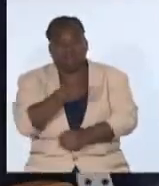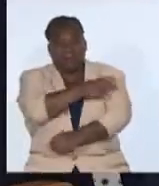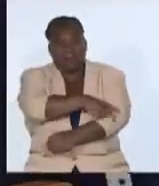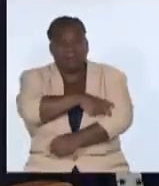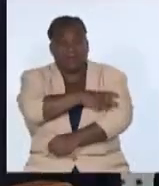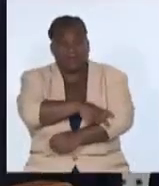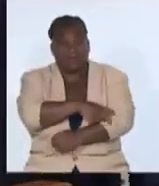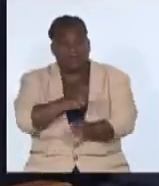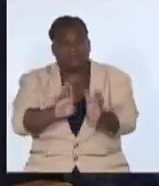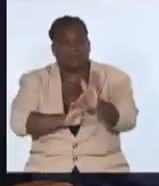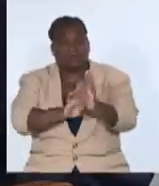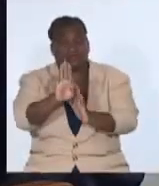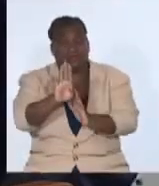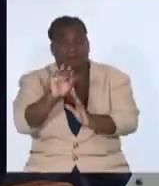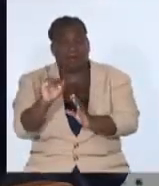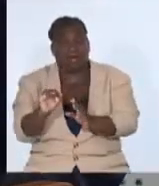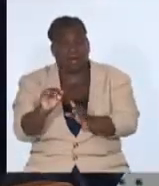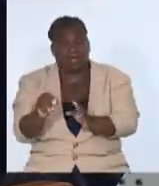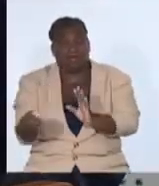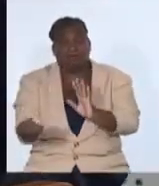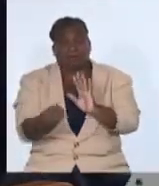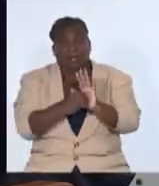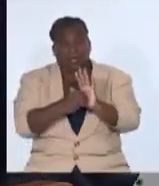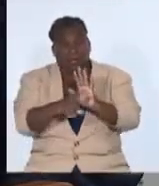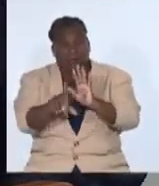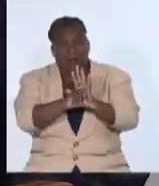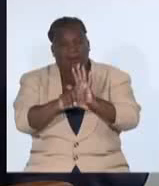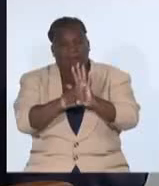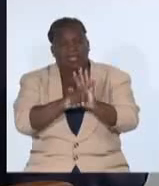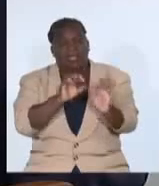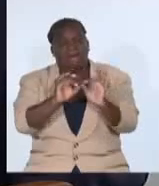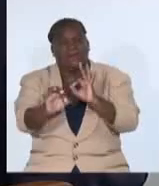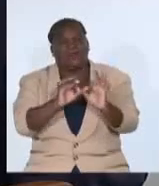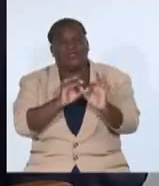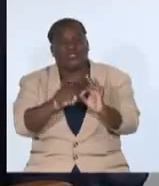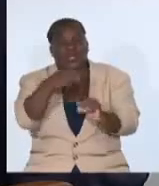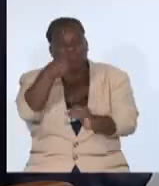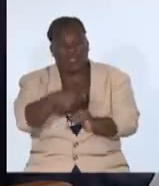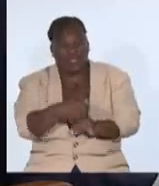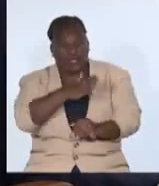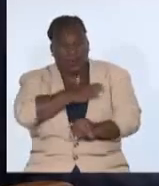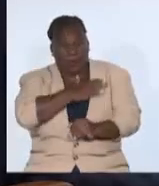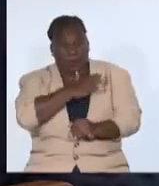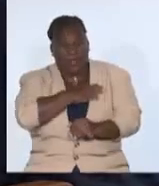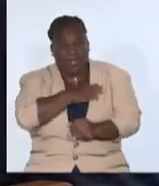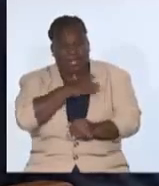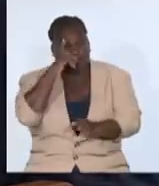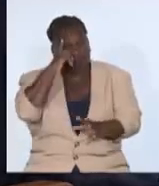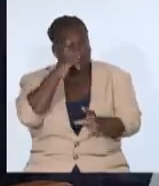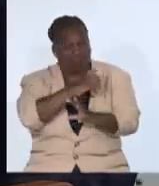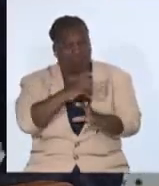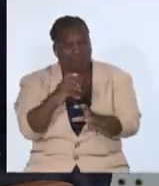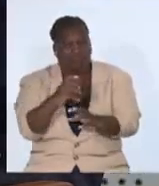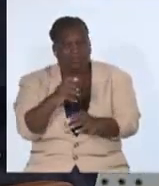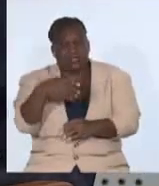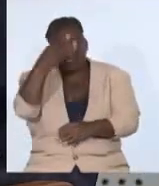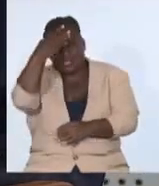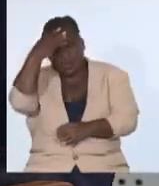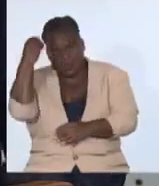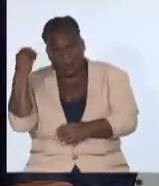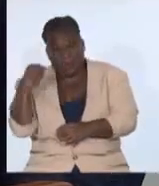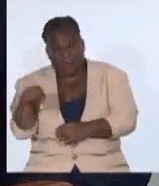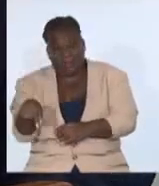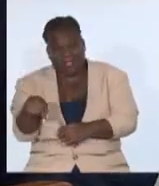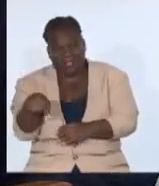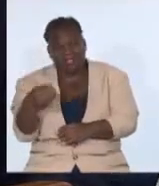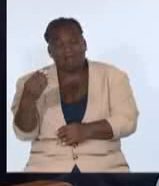para que introduzcan leyes de protección de los derechos propiedad intelectual y se olvida con todo propósito de